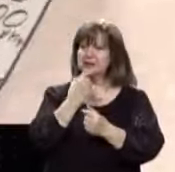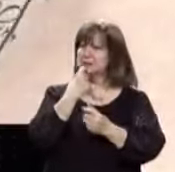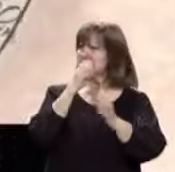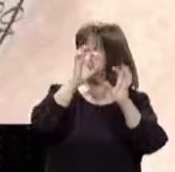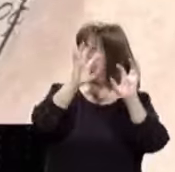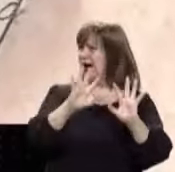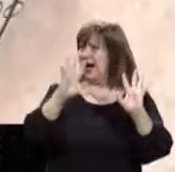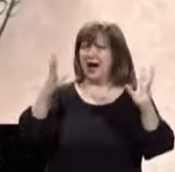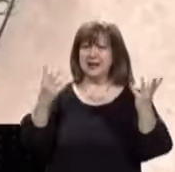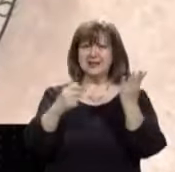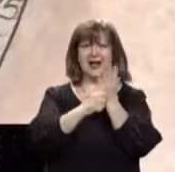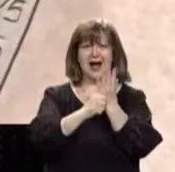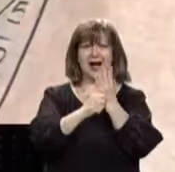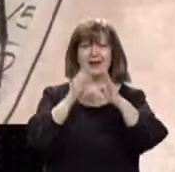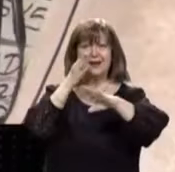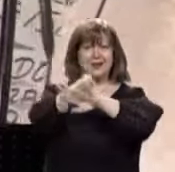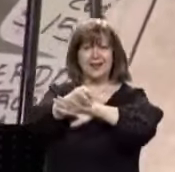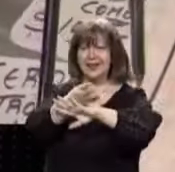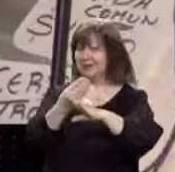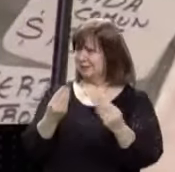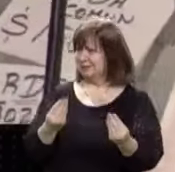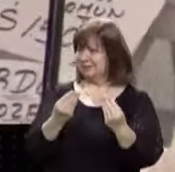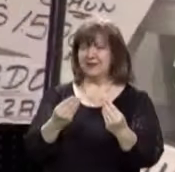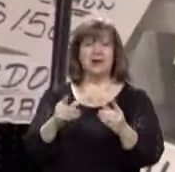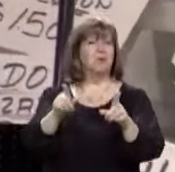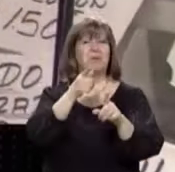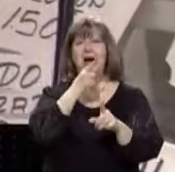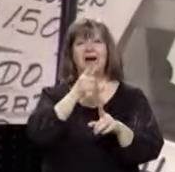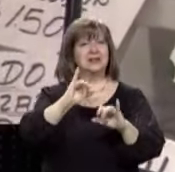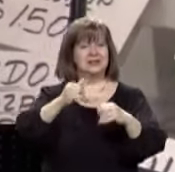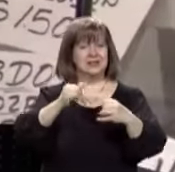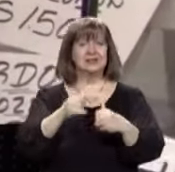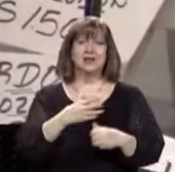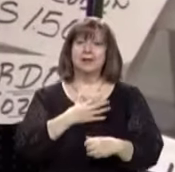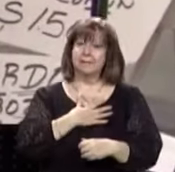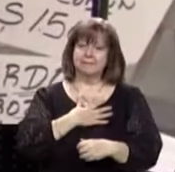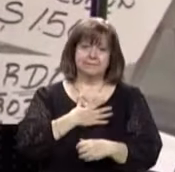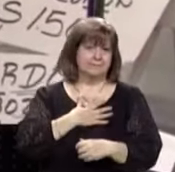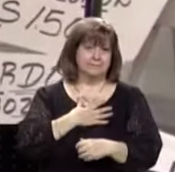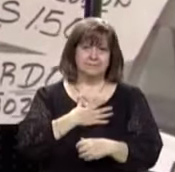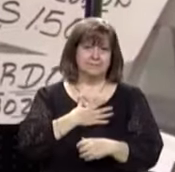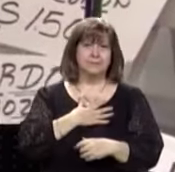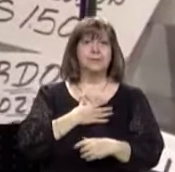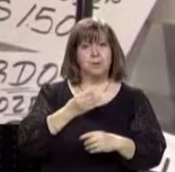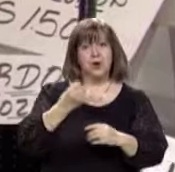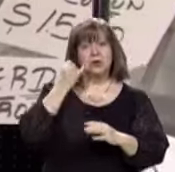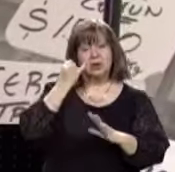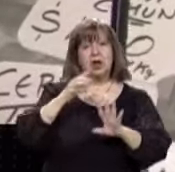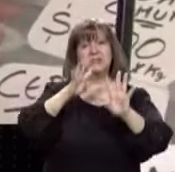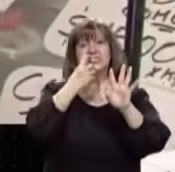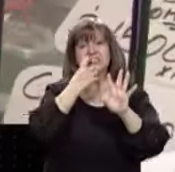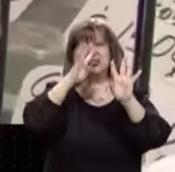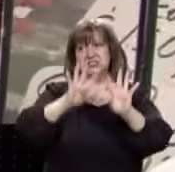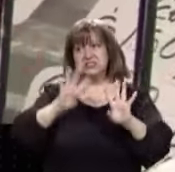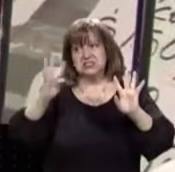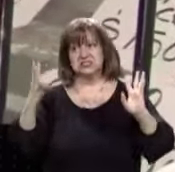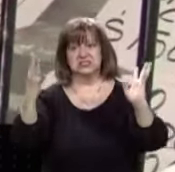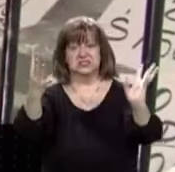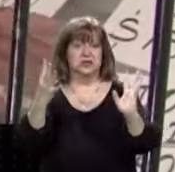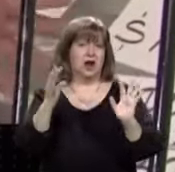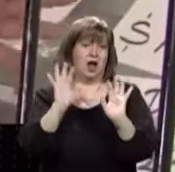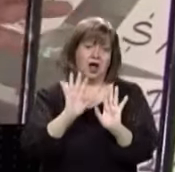cárcel, carnicería, una cosa así sería. Sí, algo similar. Lamentablemente por lo que ha pasado, tengo que